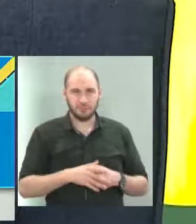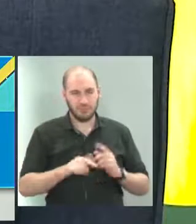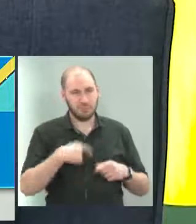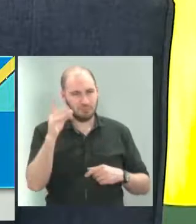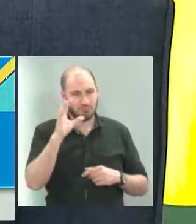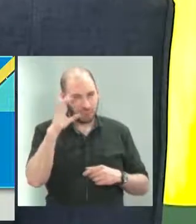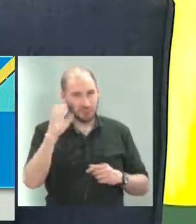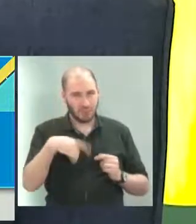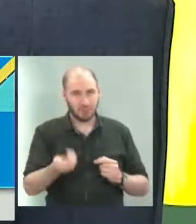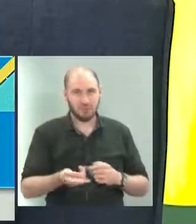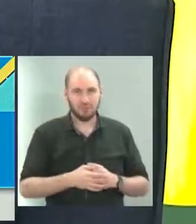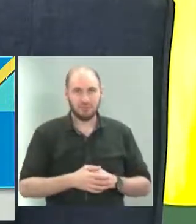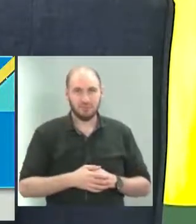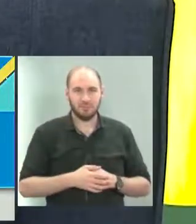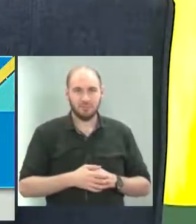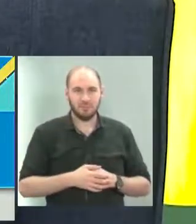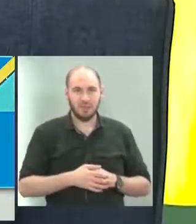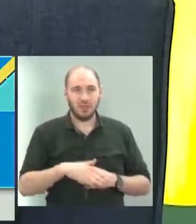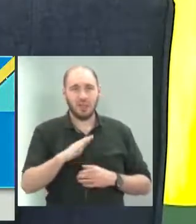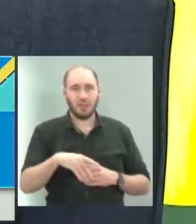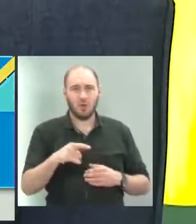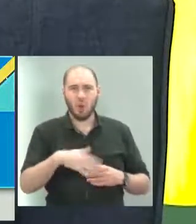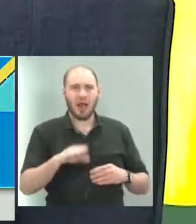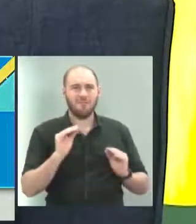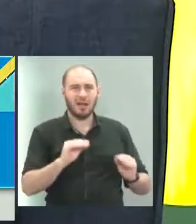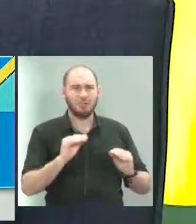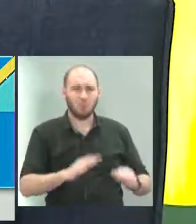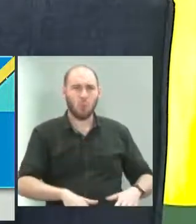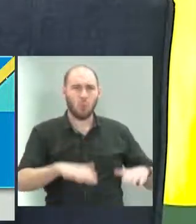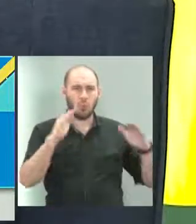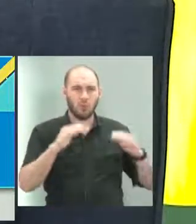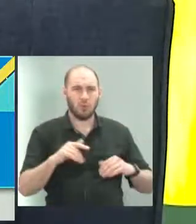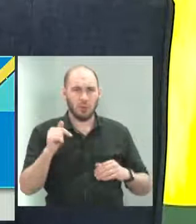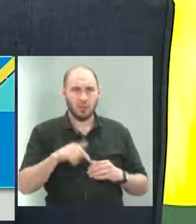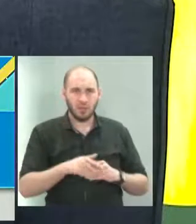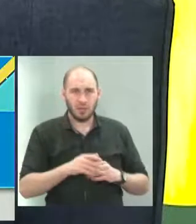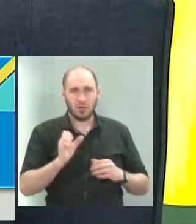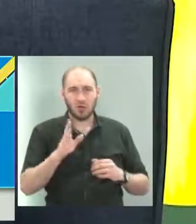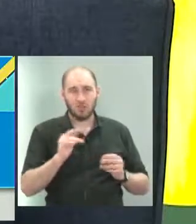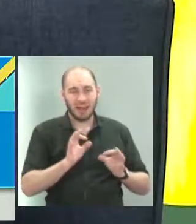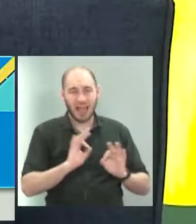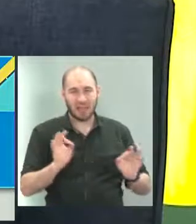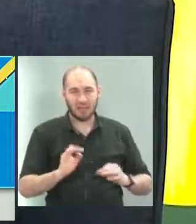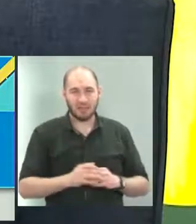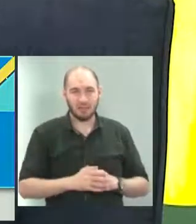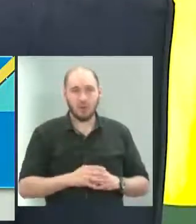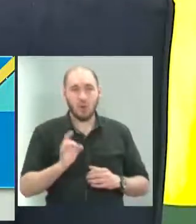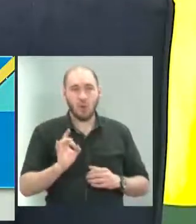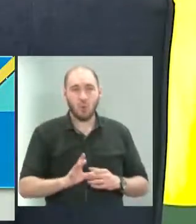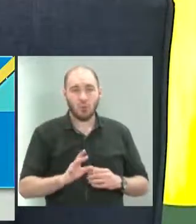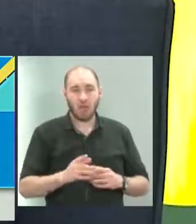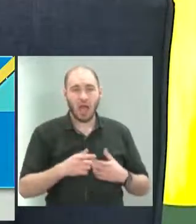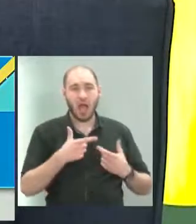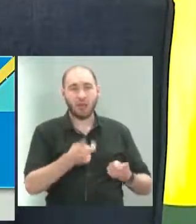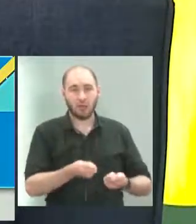acordar. Realmente lo estoy con un basural y demás. Ahí hicimos una. No tenían club, no tenían nada. Por única vez le dimos una